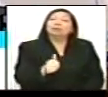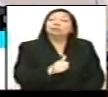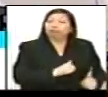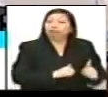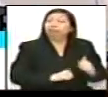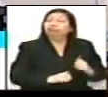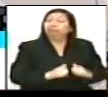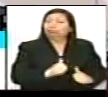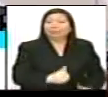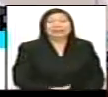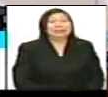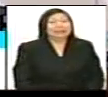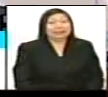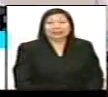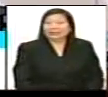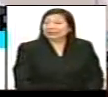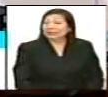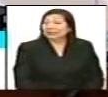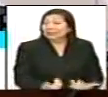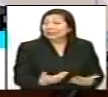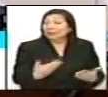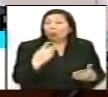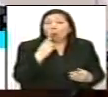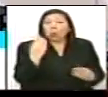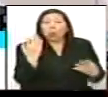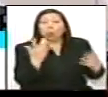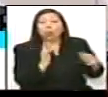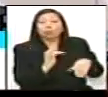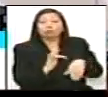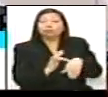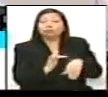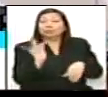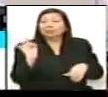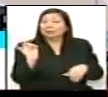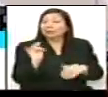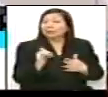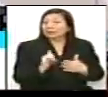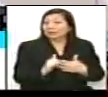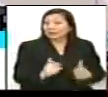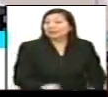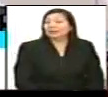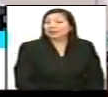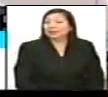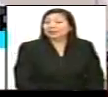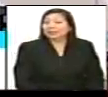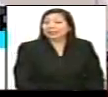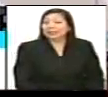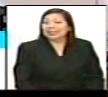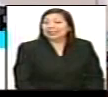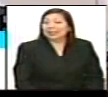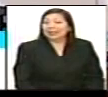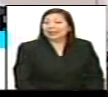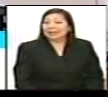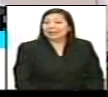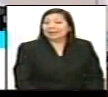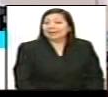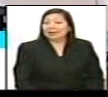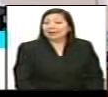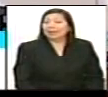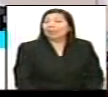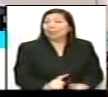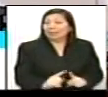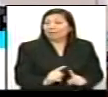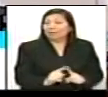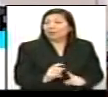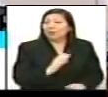sufriendo o que están teniendo este blindaje, como bien ha acuñado la prensa, que creo que es el término más propicio, de